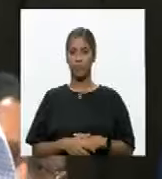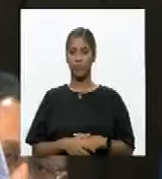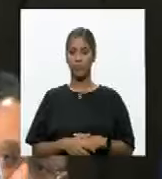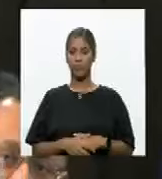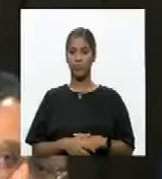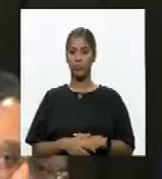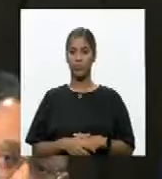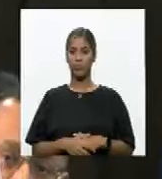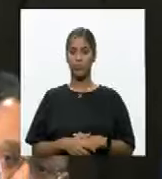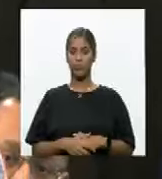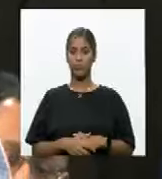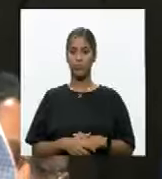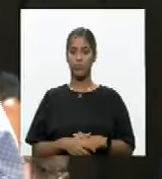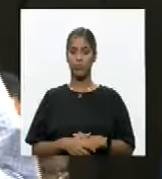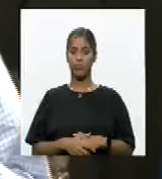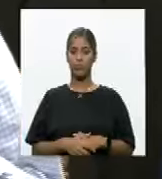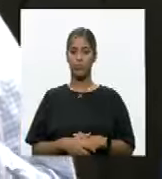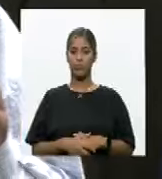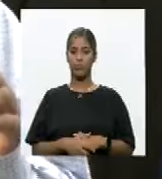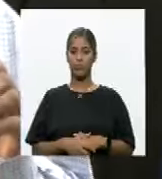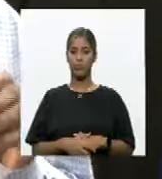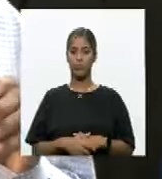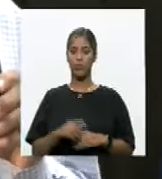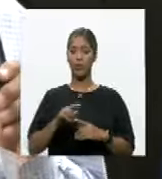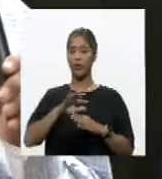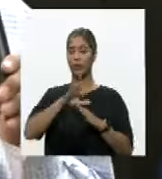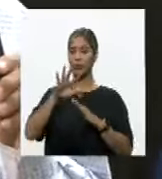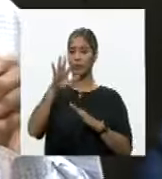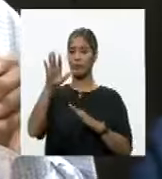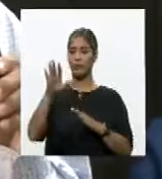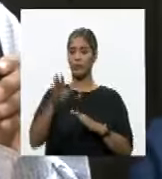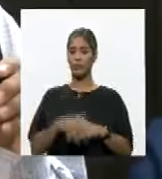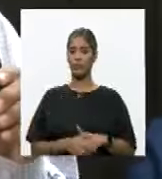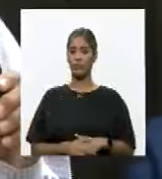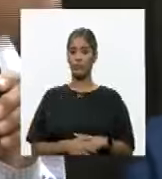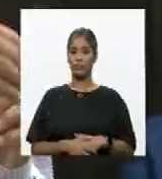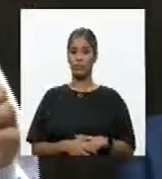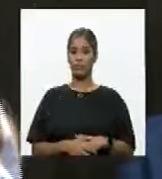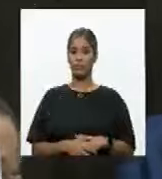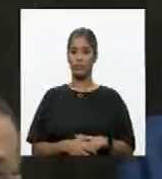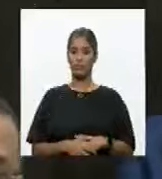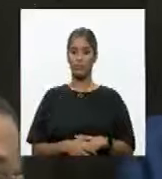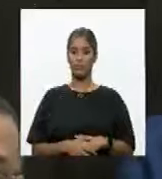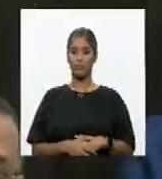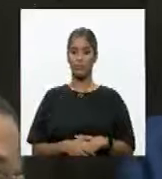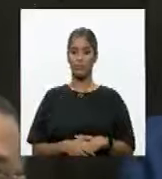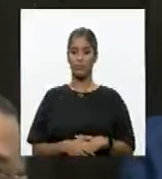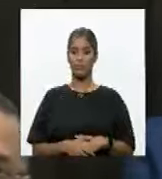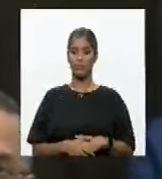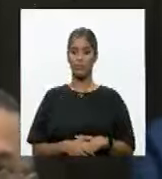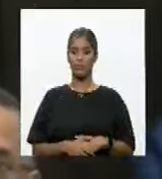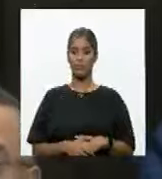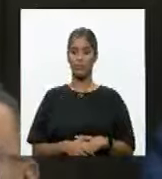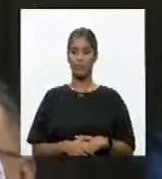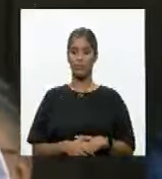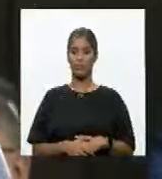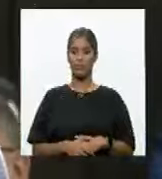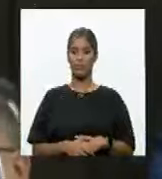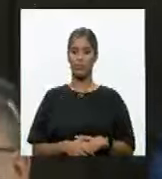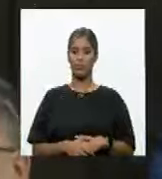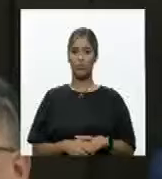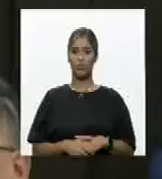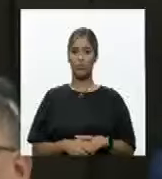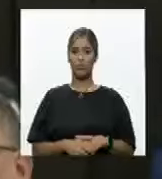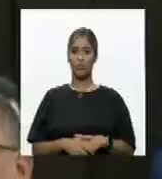escalada del Pico Santo Domingo y el Mucuñuque, veníamos de una escalada allí. Y